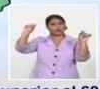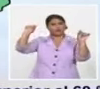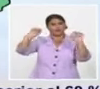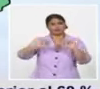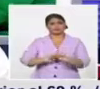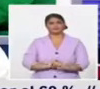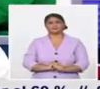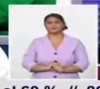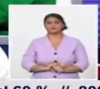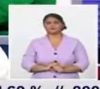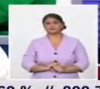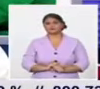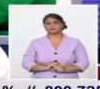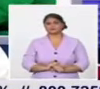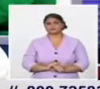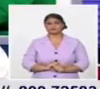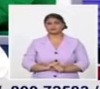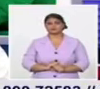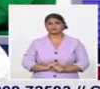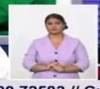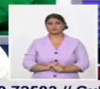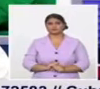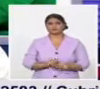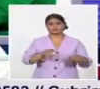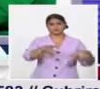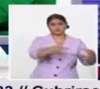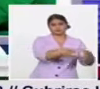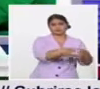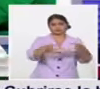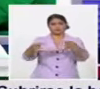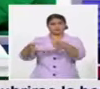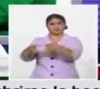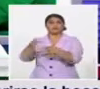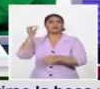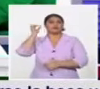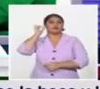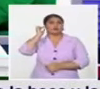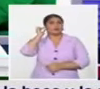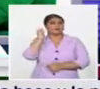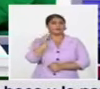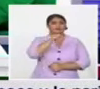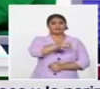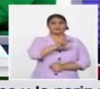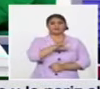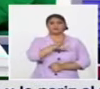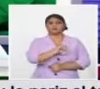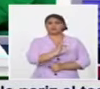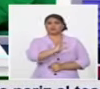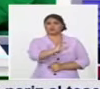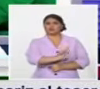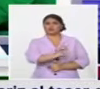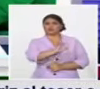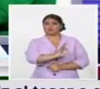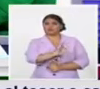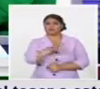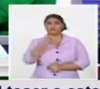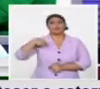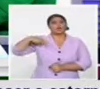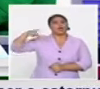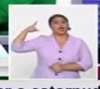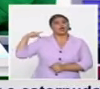país. Del sexo femenino el 50%, ayer fue igual ambos sexos, y en